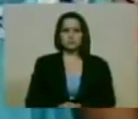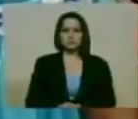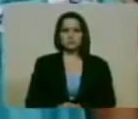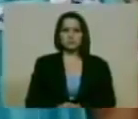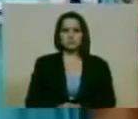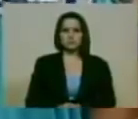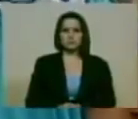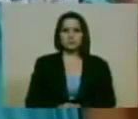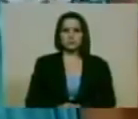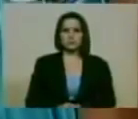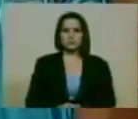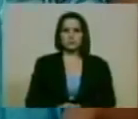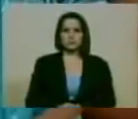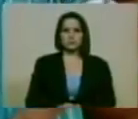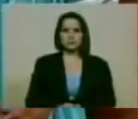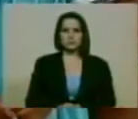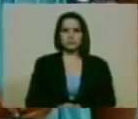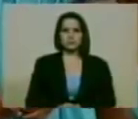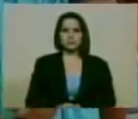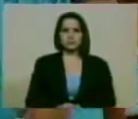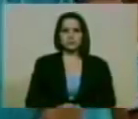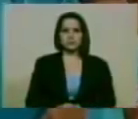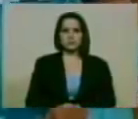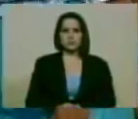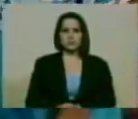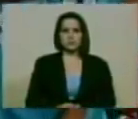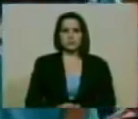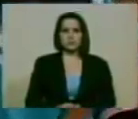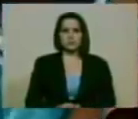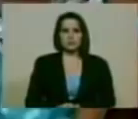Bueno, quiero en primer lugar